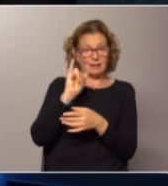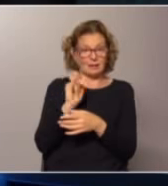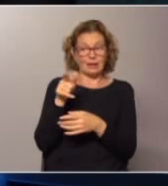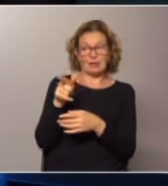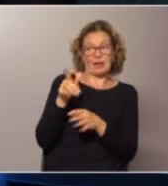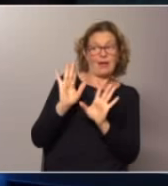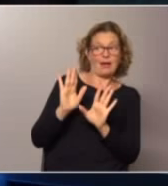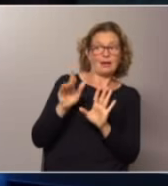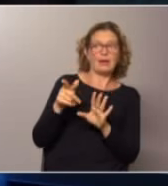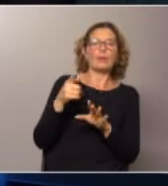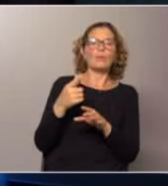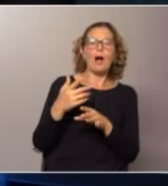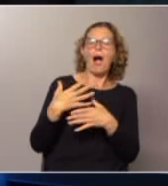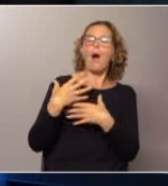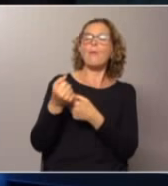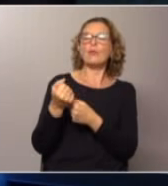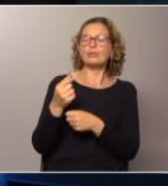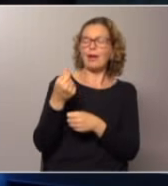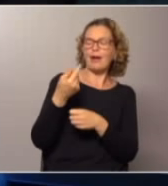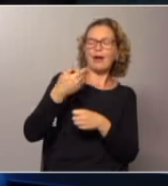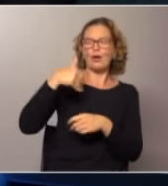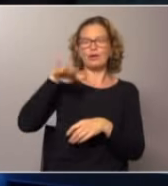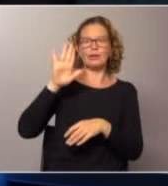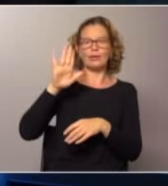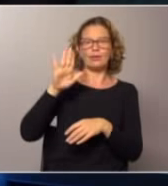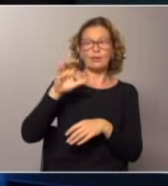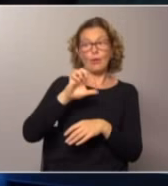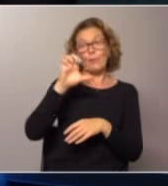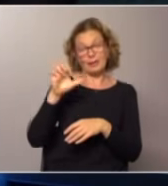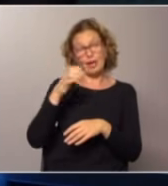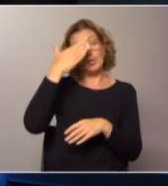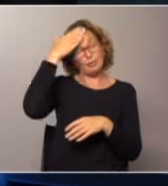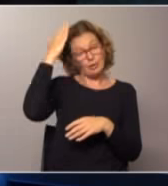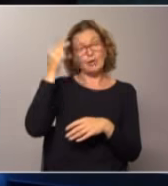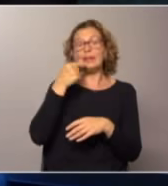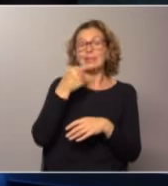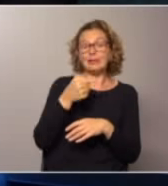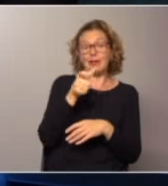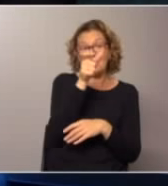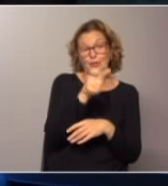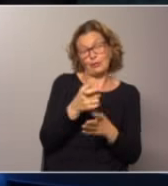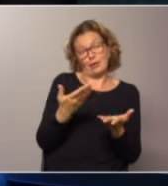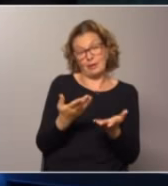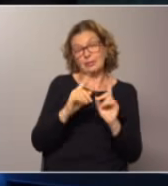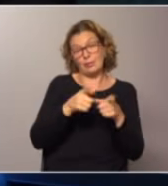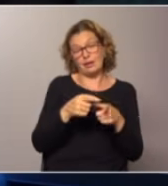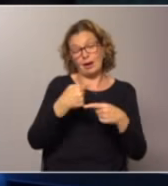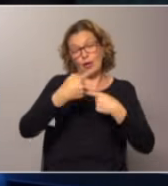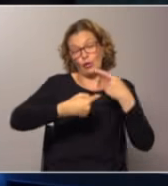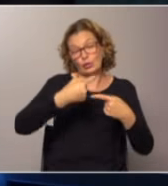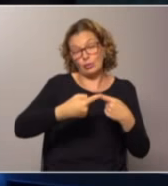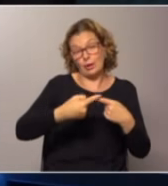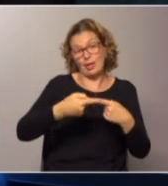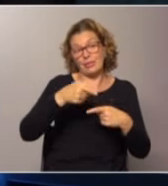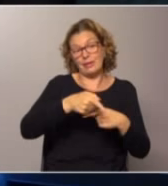defiende a los ricos que cosan un rico un empresario millonario le estaba diciendo a la gente que la continuidad del